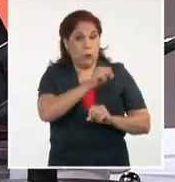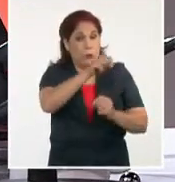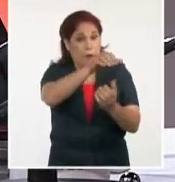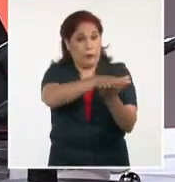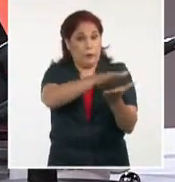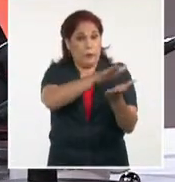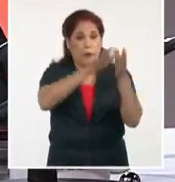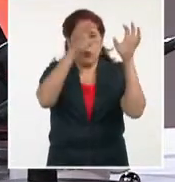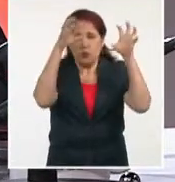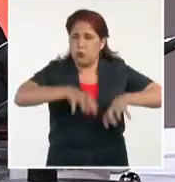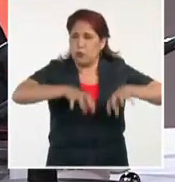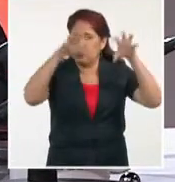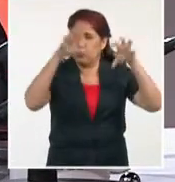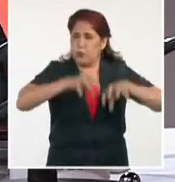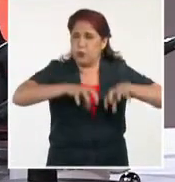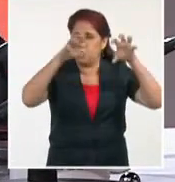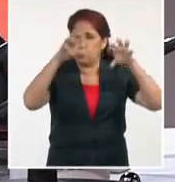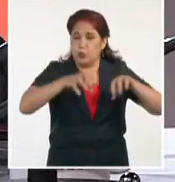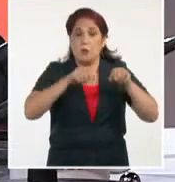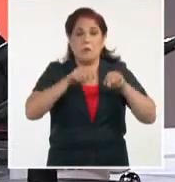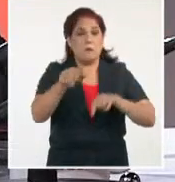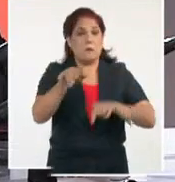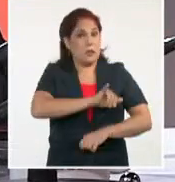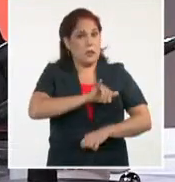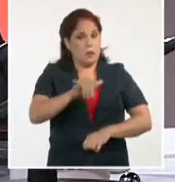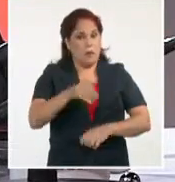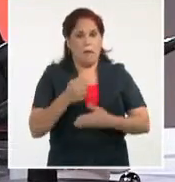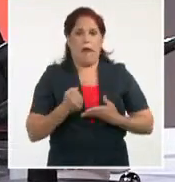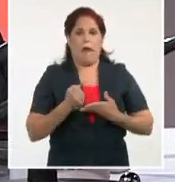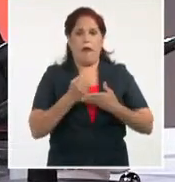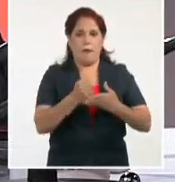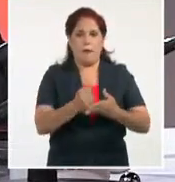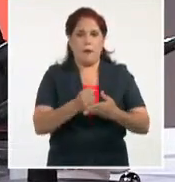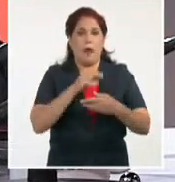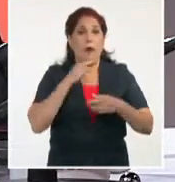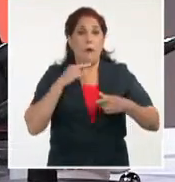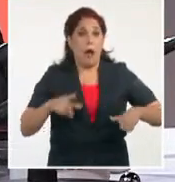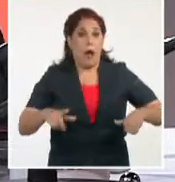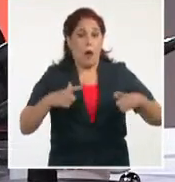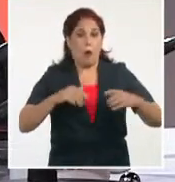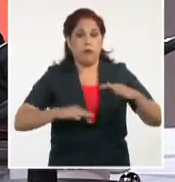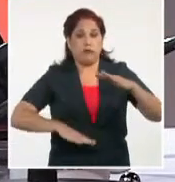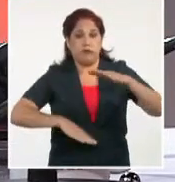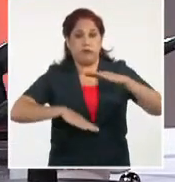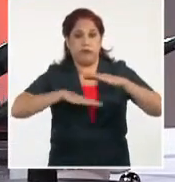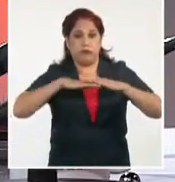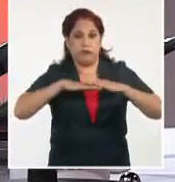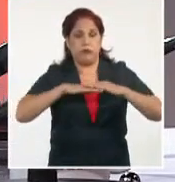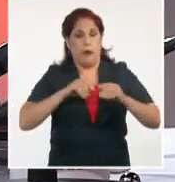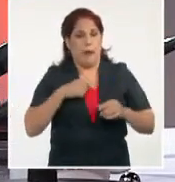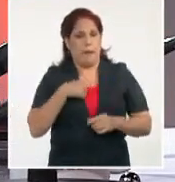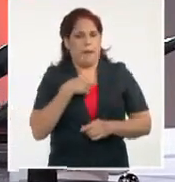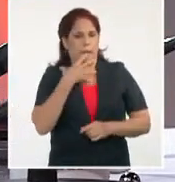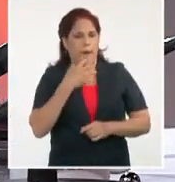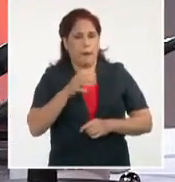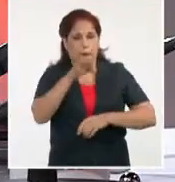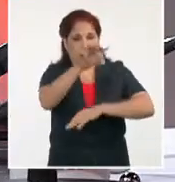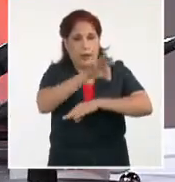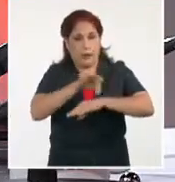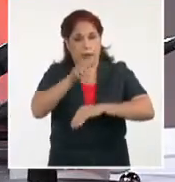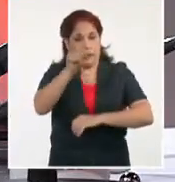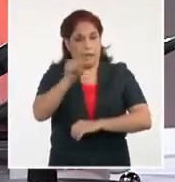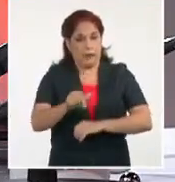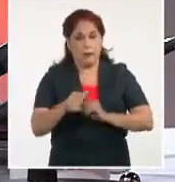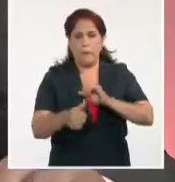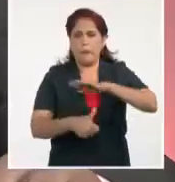de lluvia, pues también han ayudado a embalses del país. Por eso me gustaría que ahora el ingeniero Antonio Rodríguez Rodríguez,